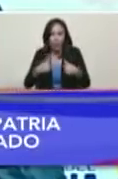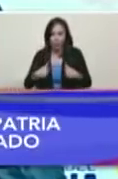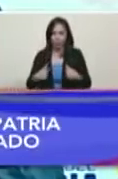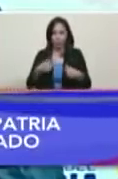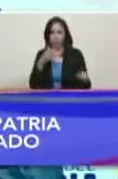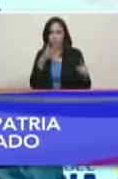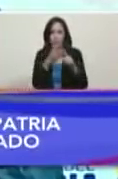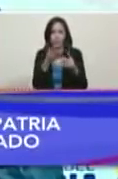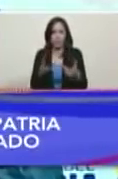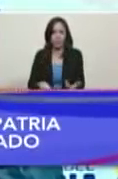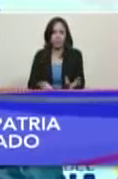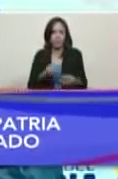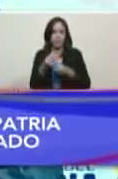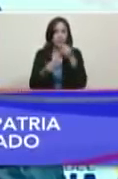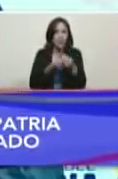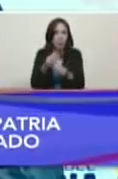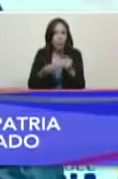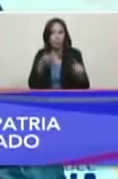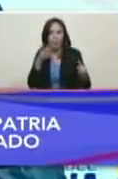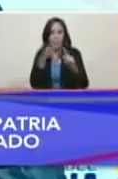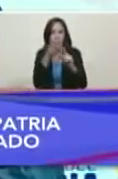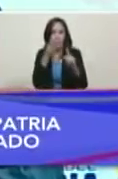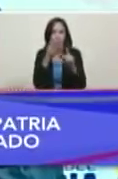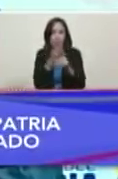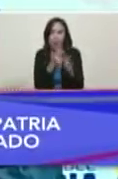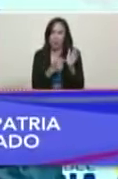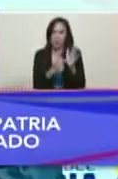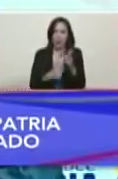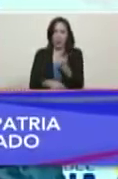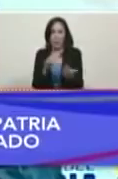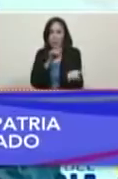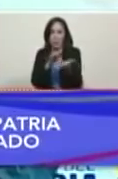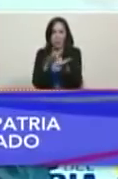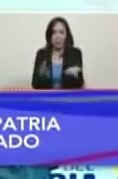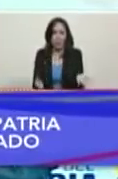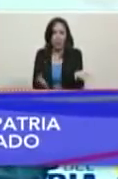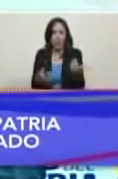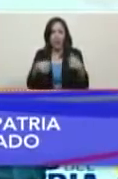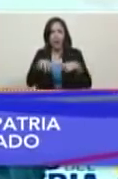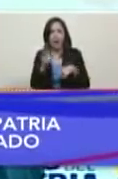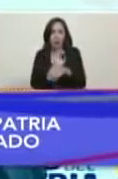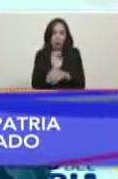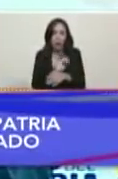habido ni va a haber una sola demostración de xenofobia.